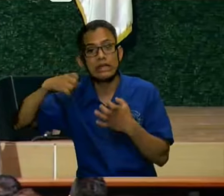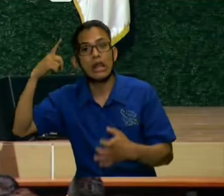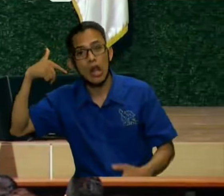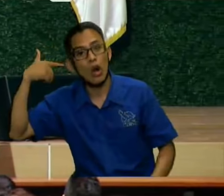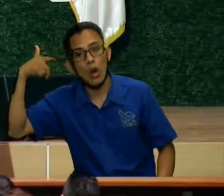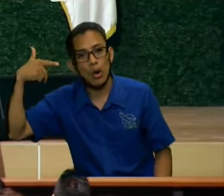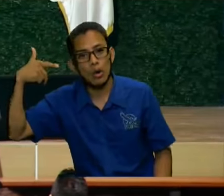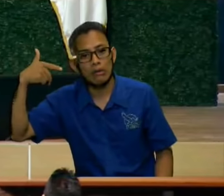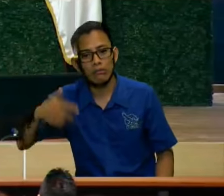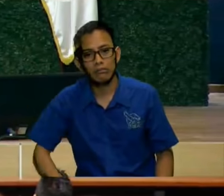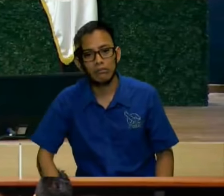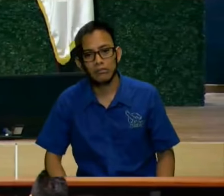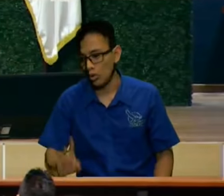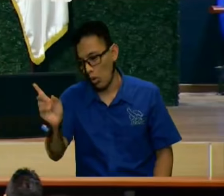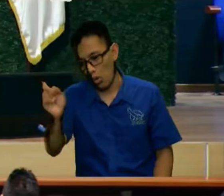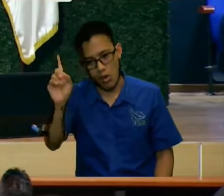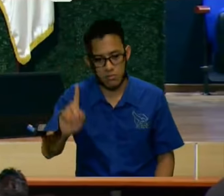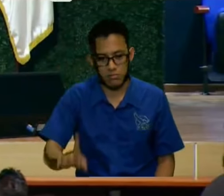vez en cuando?